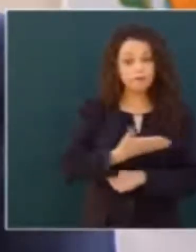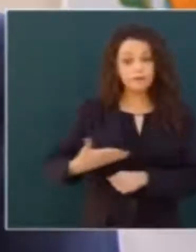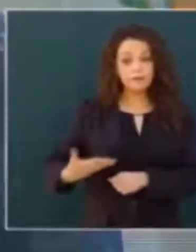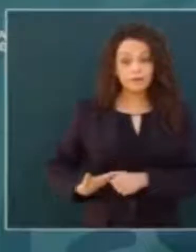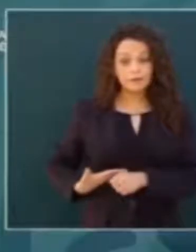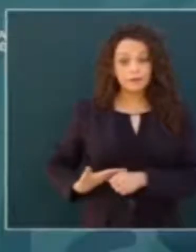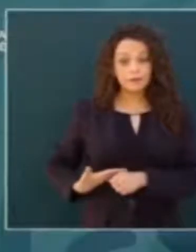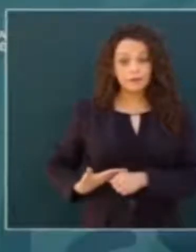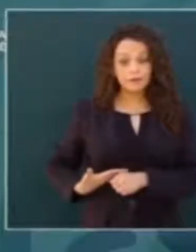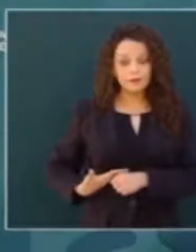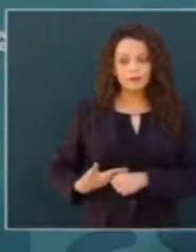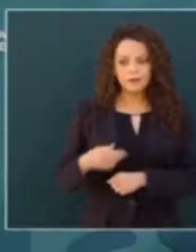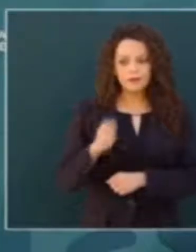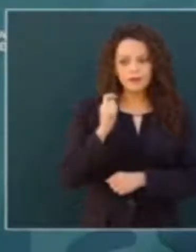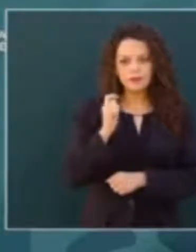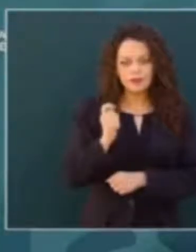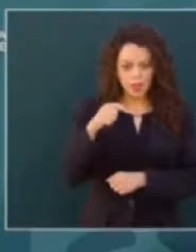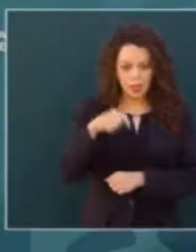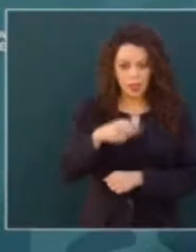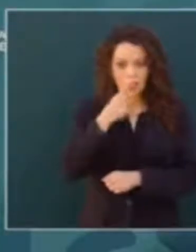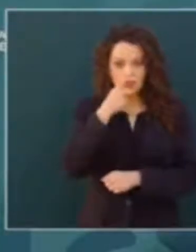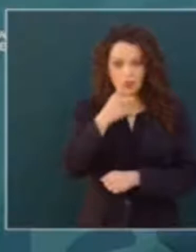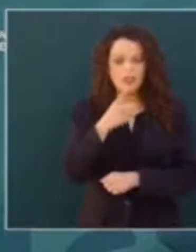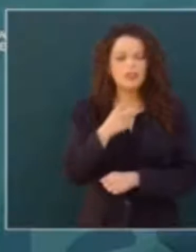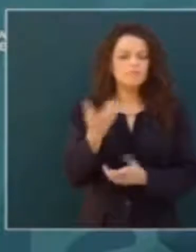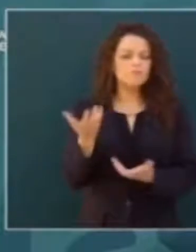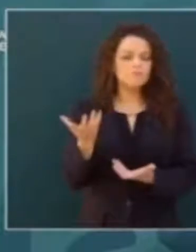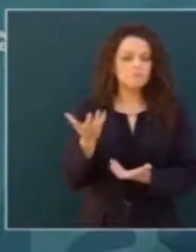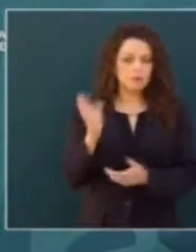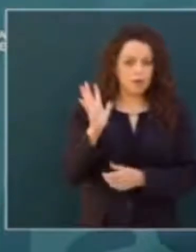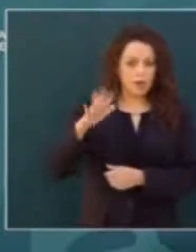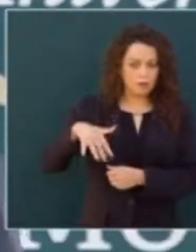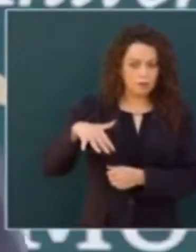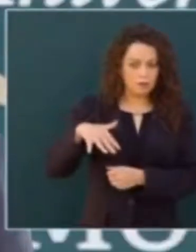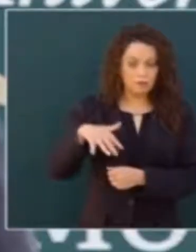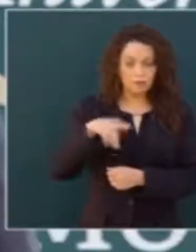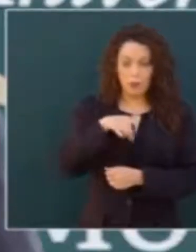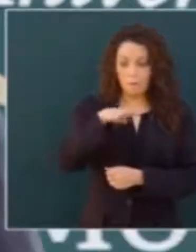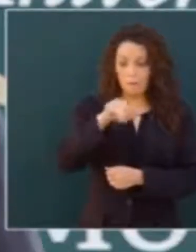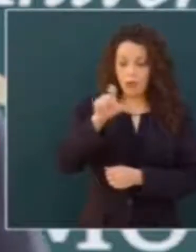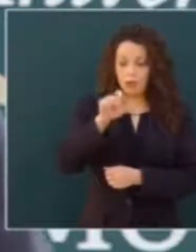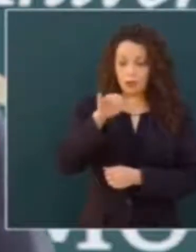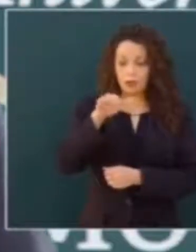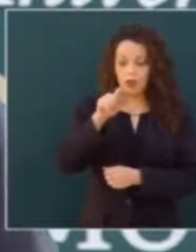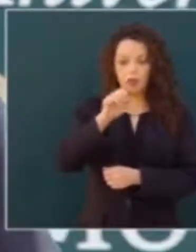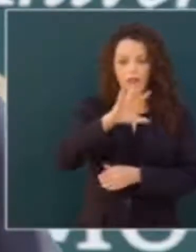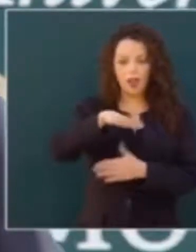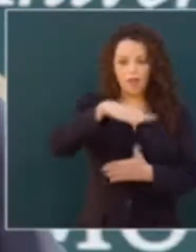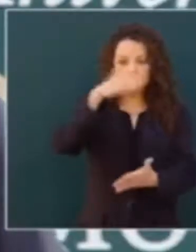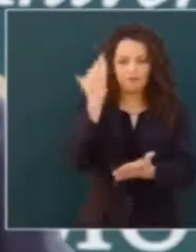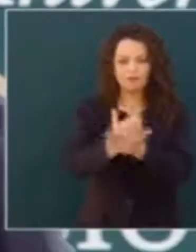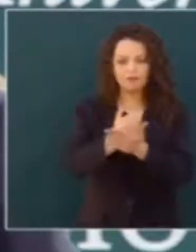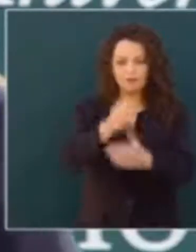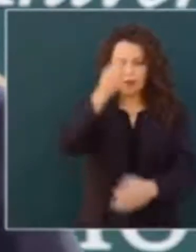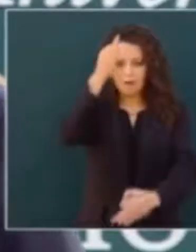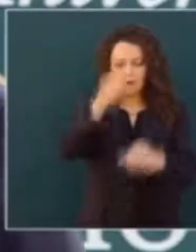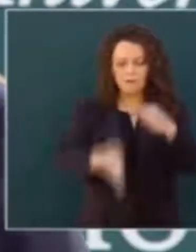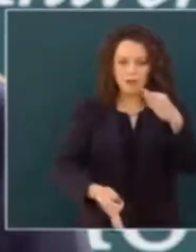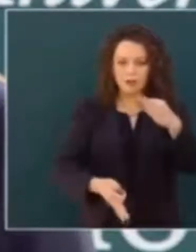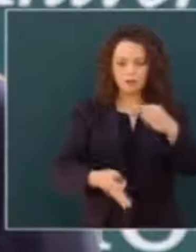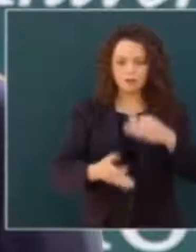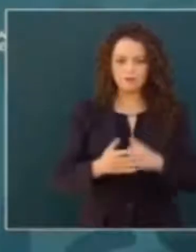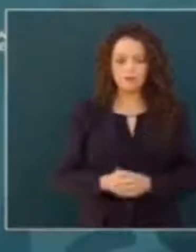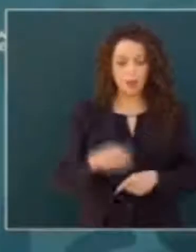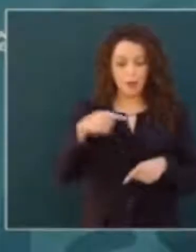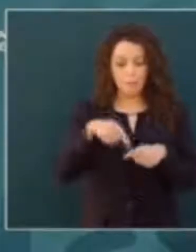significó, como aquí se ha dicho, el fin del maximato y el inicio de una etapa